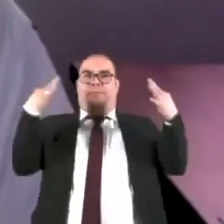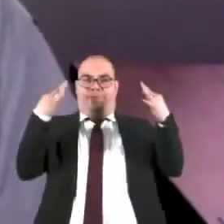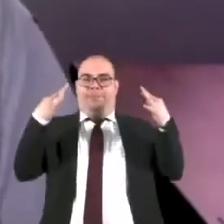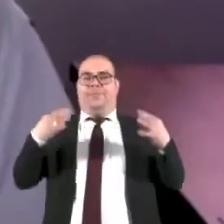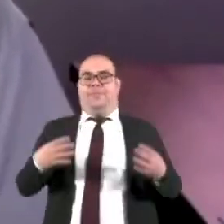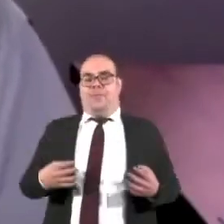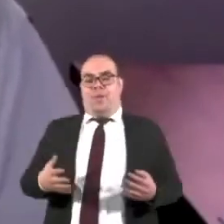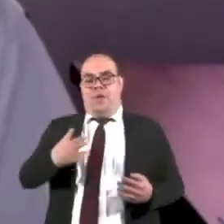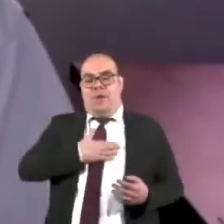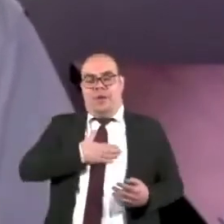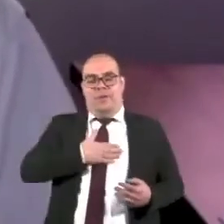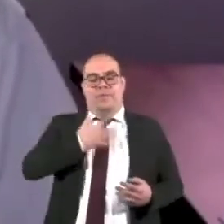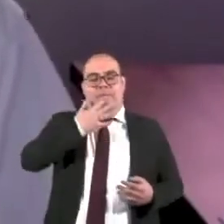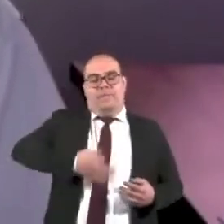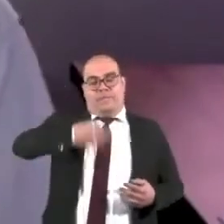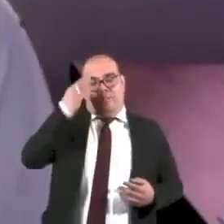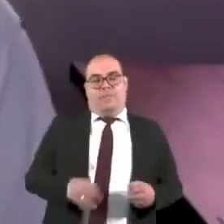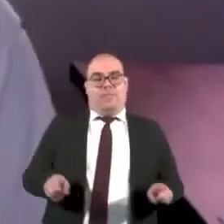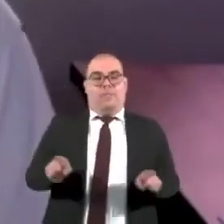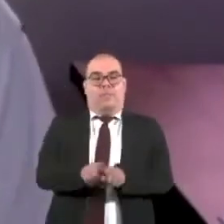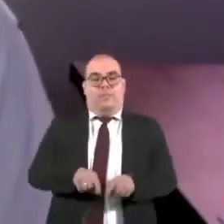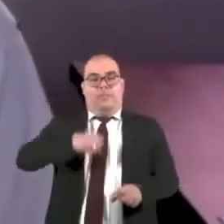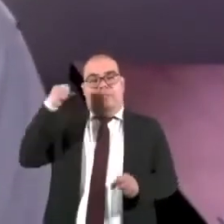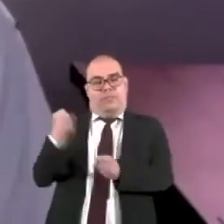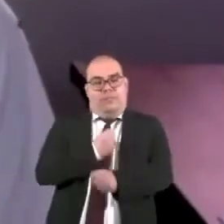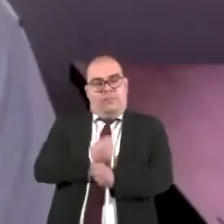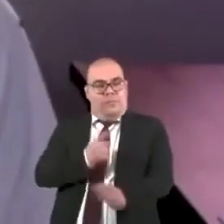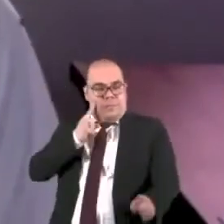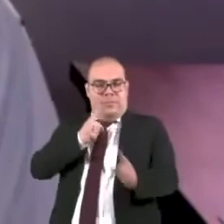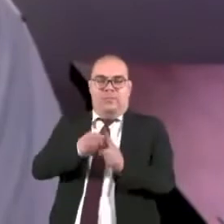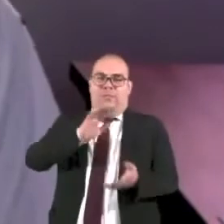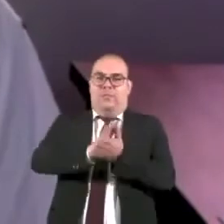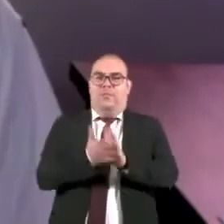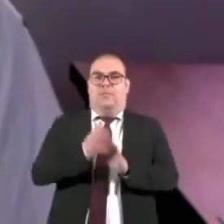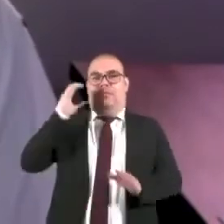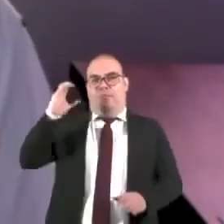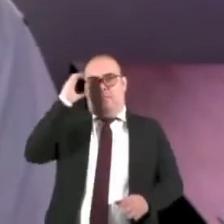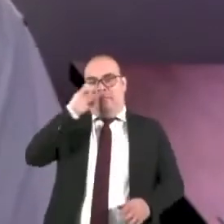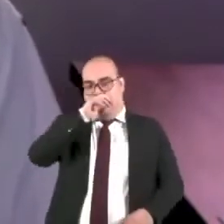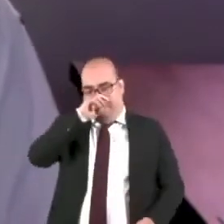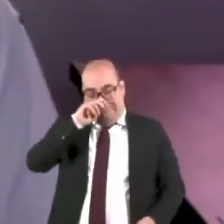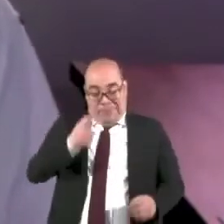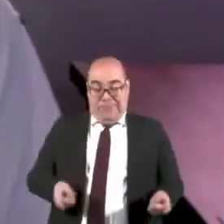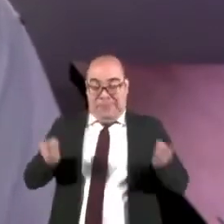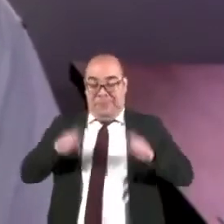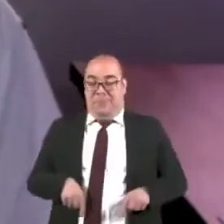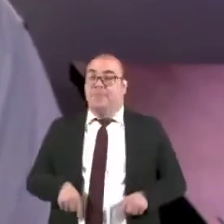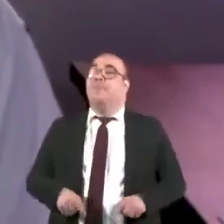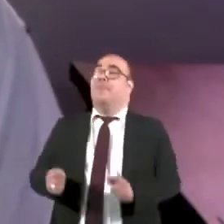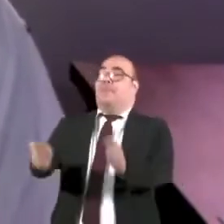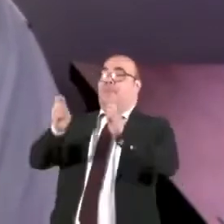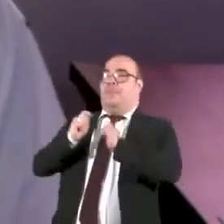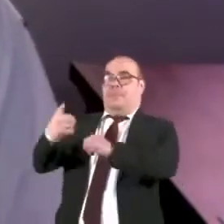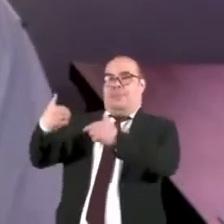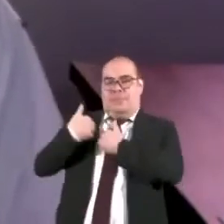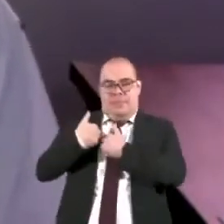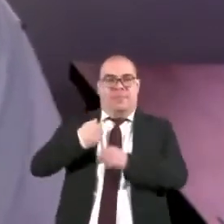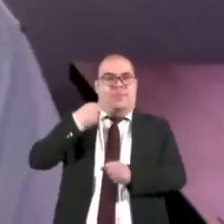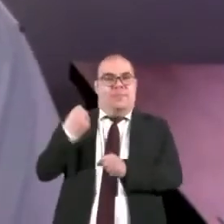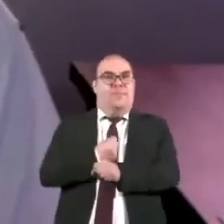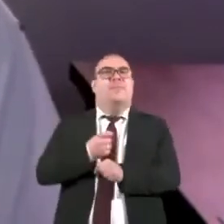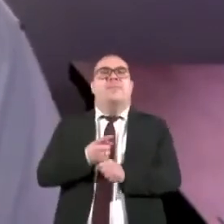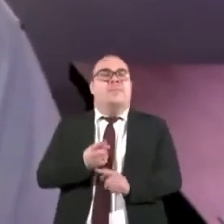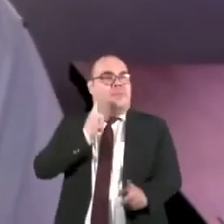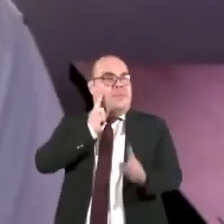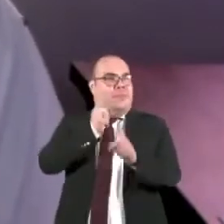para cumplir con el compromiso irreductible de trabajar por la paz de Colombia y cumplir con los deberes que de ella se derivan: esclarecer